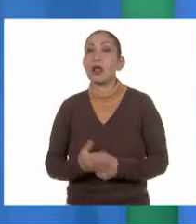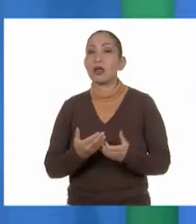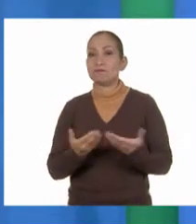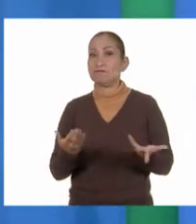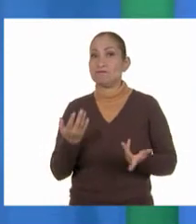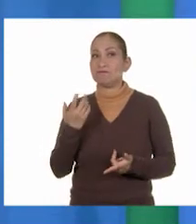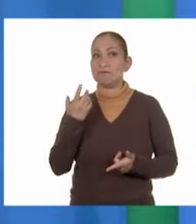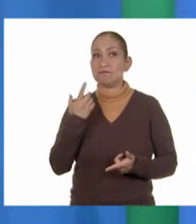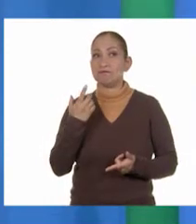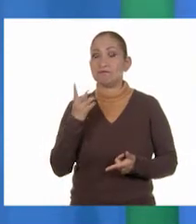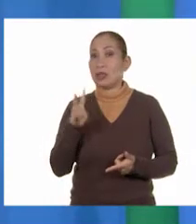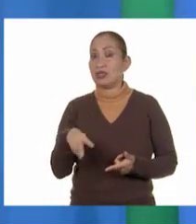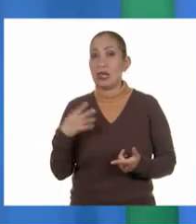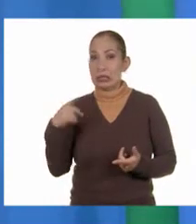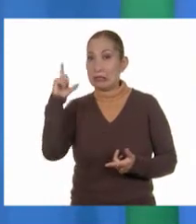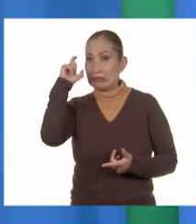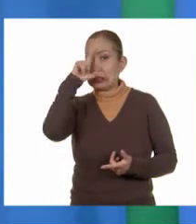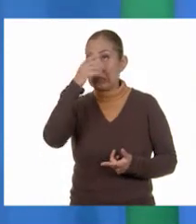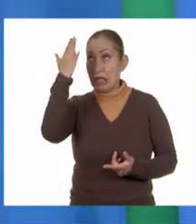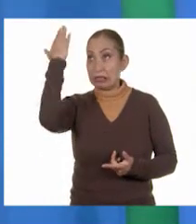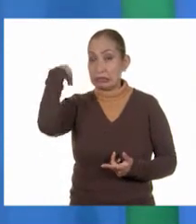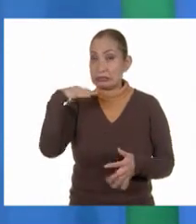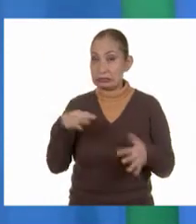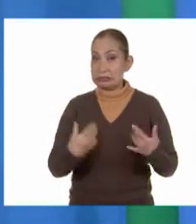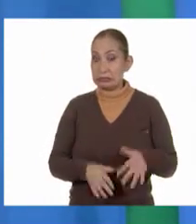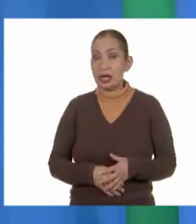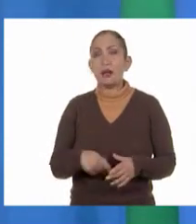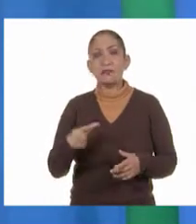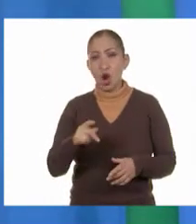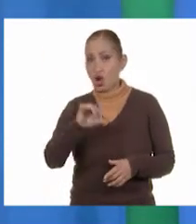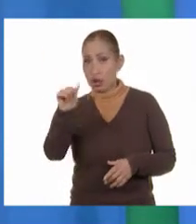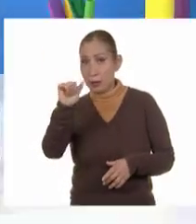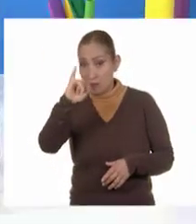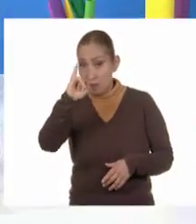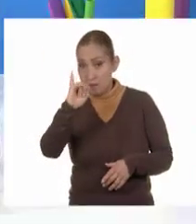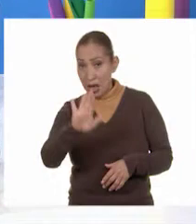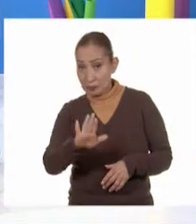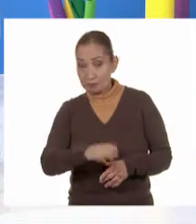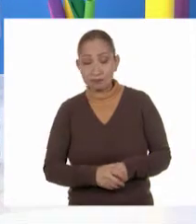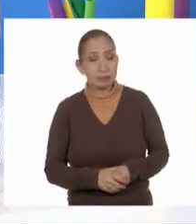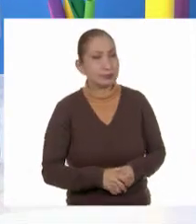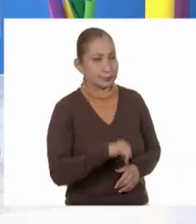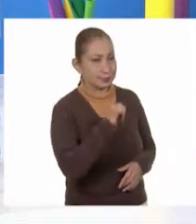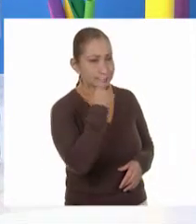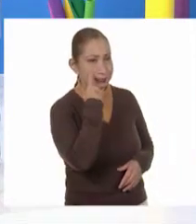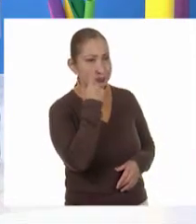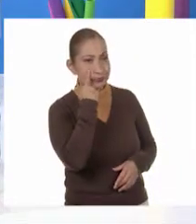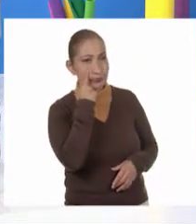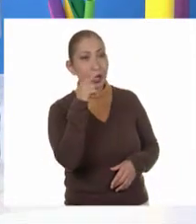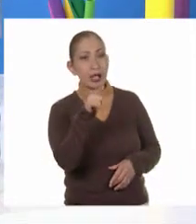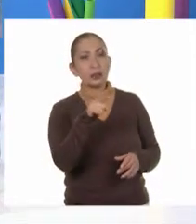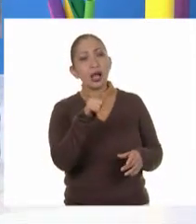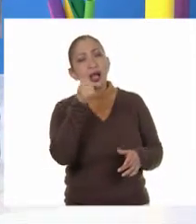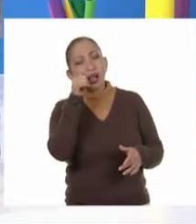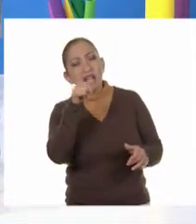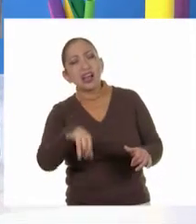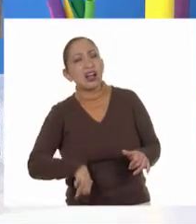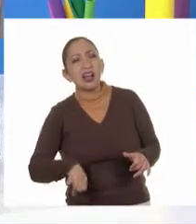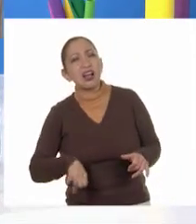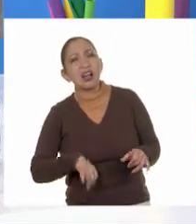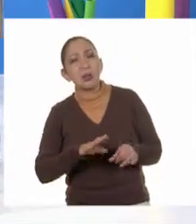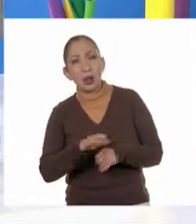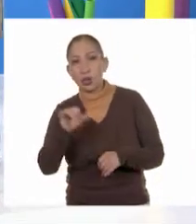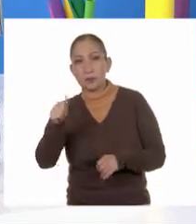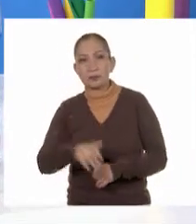bueno, ahí seguramente fue muy difícil esa época. Pero, ¿tenemos alguna otra imagen, maestra? Así es. De esta, ¿qué te llama la atención?